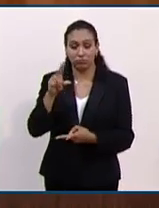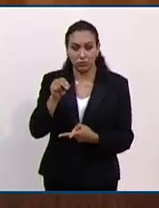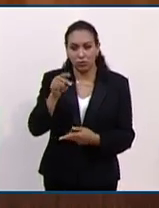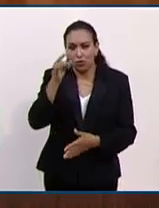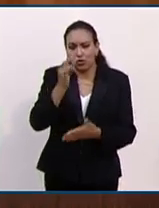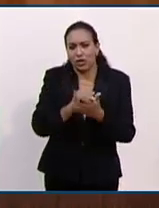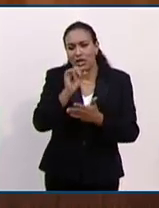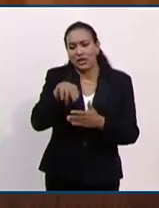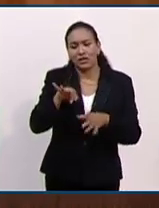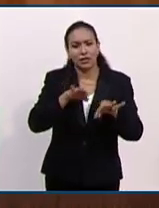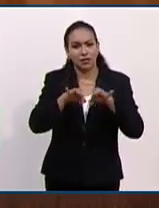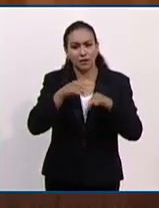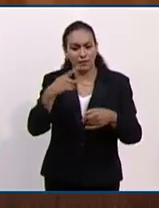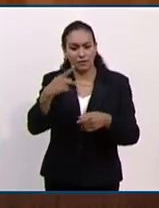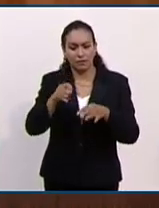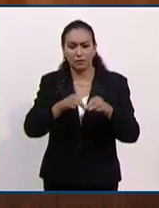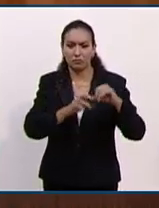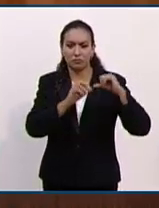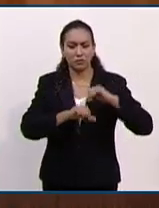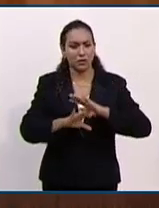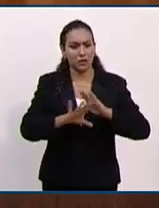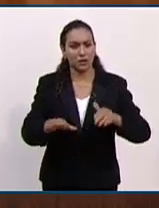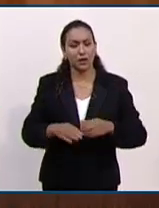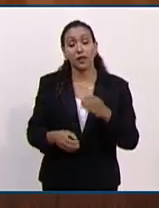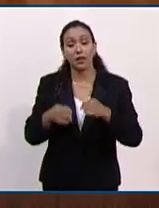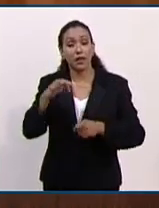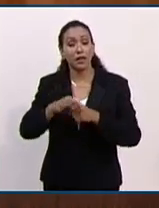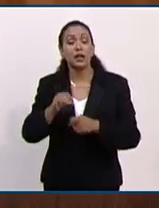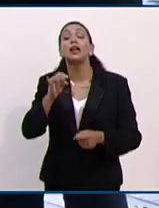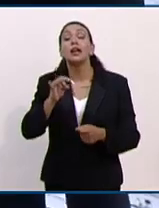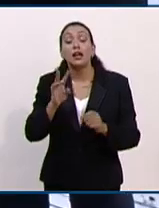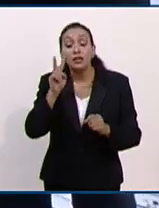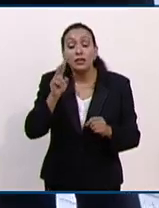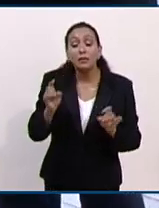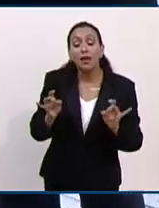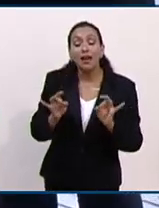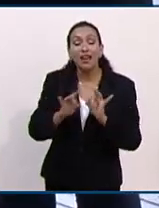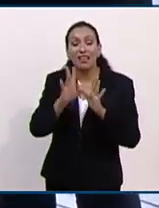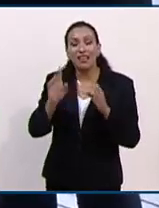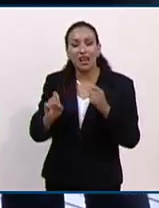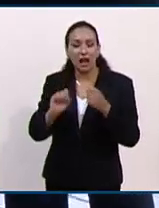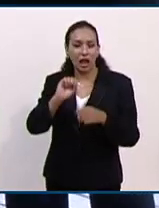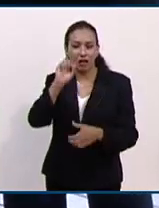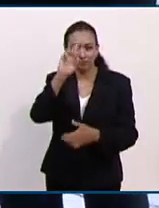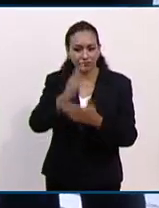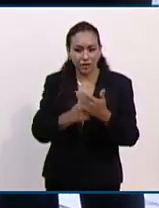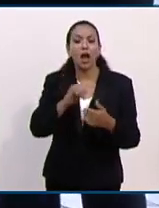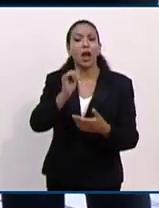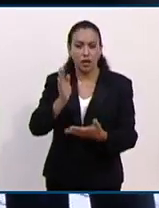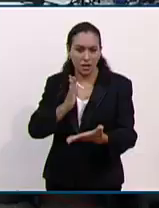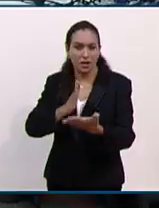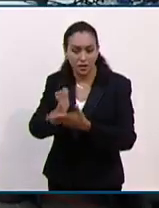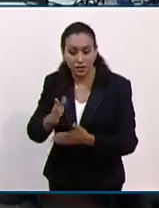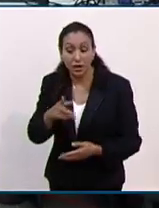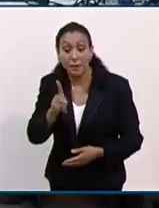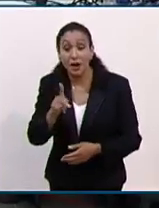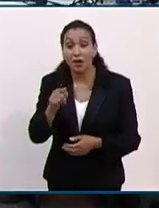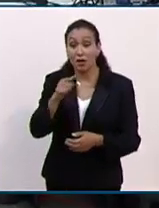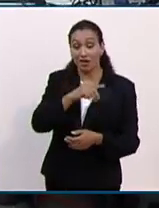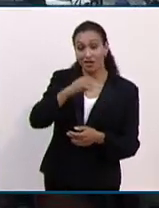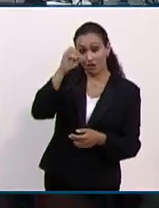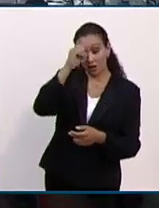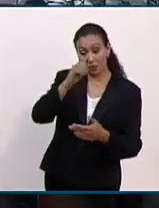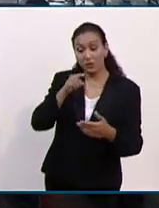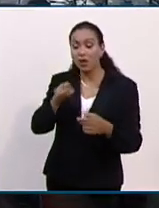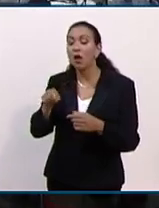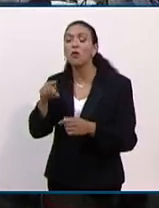comicios. Precisó que el Tribunal Electoral solo puede intervenir si existe una impugnación, asegurando que no se cuenta con rezago